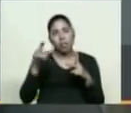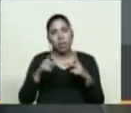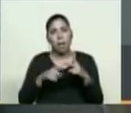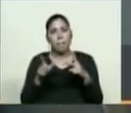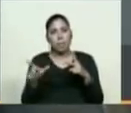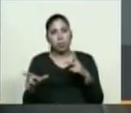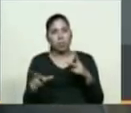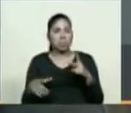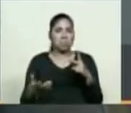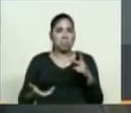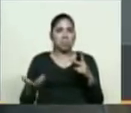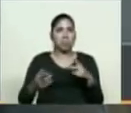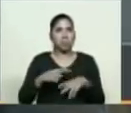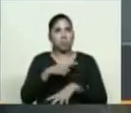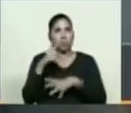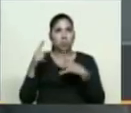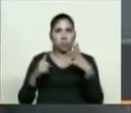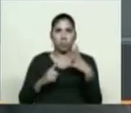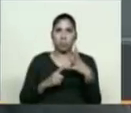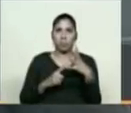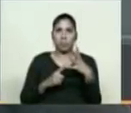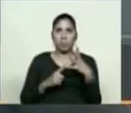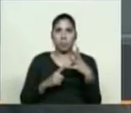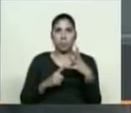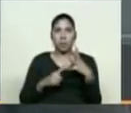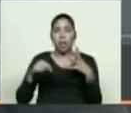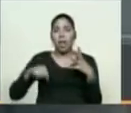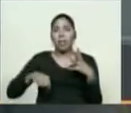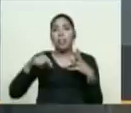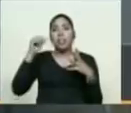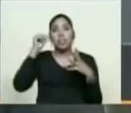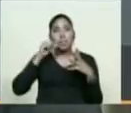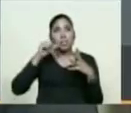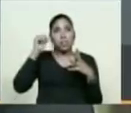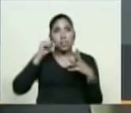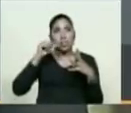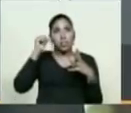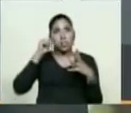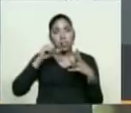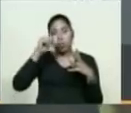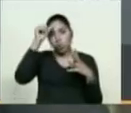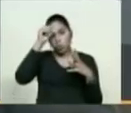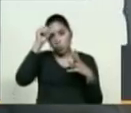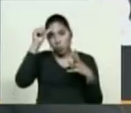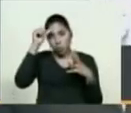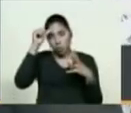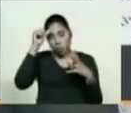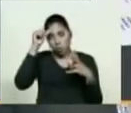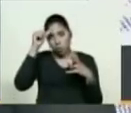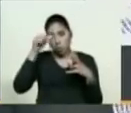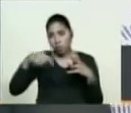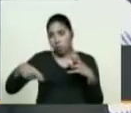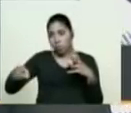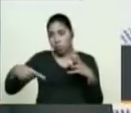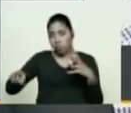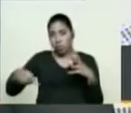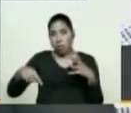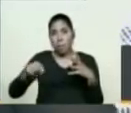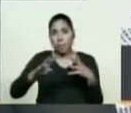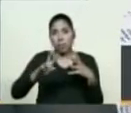Y la cuarta pregunta, este sábado 24 y domingo 25 se van a realizar los ejercicios